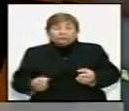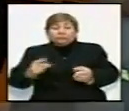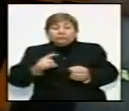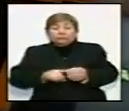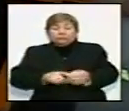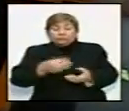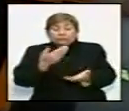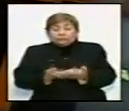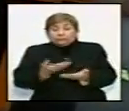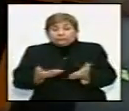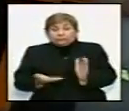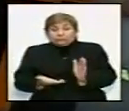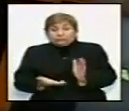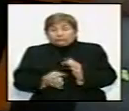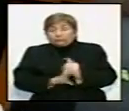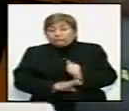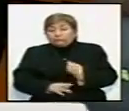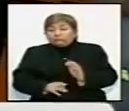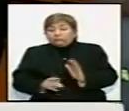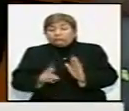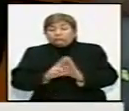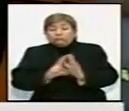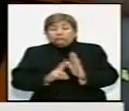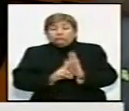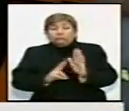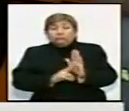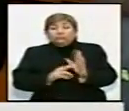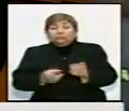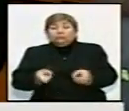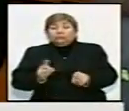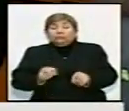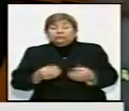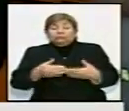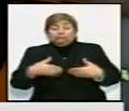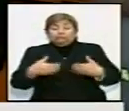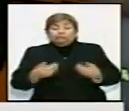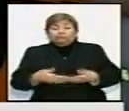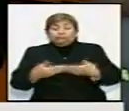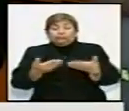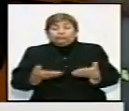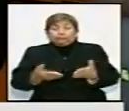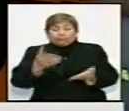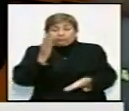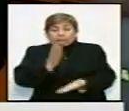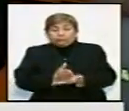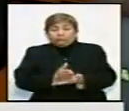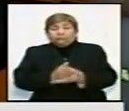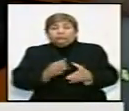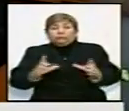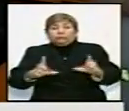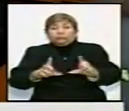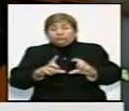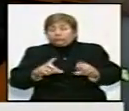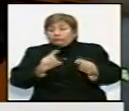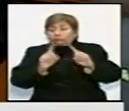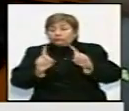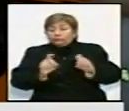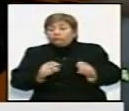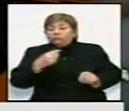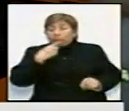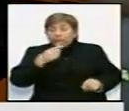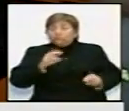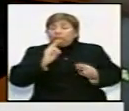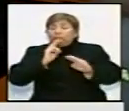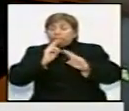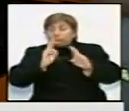como fundamento y como requisito sine qua non para poder suspender la licencia? Son preguntas que creo que